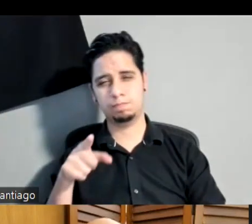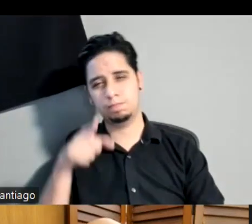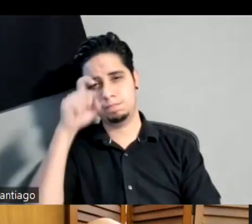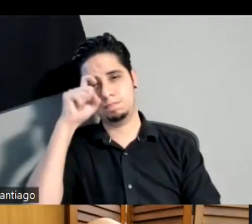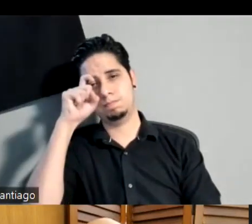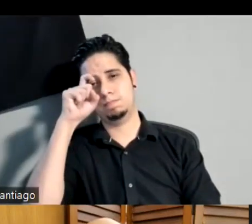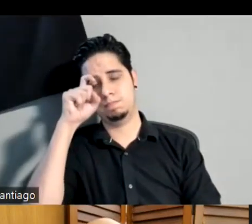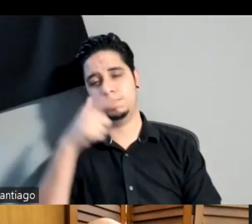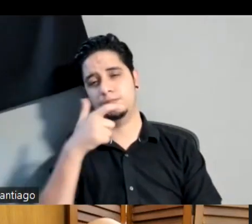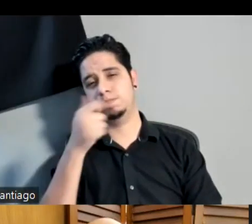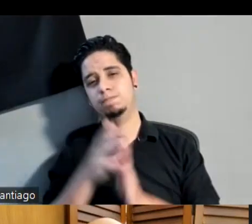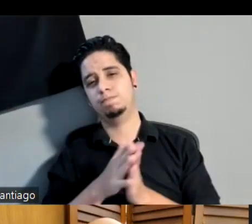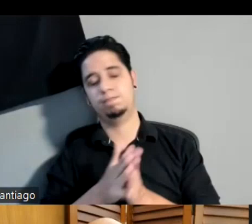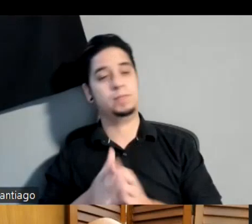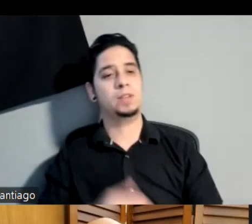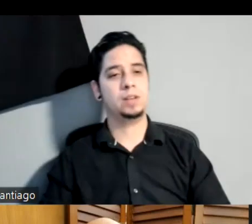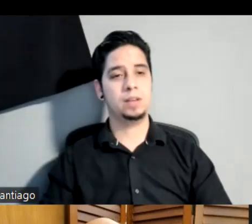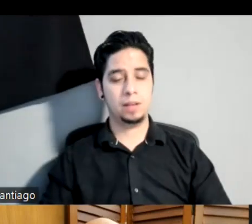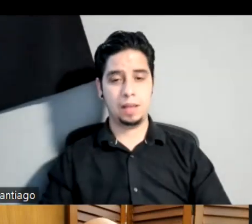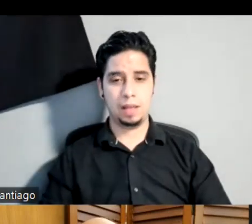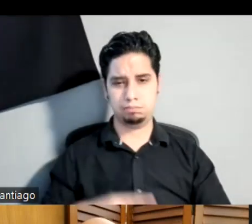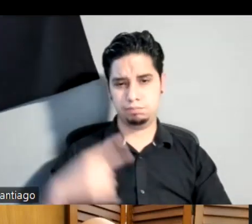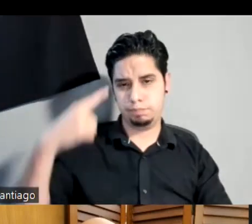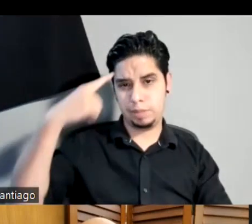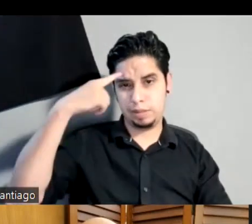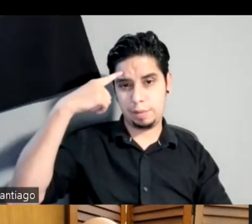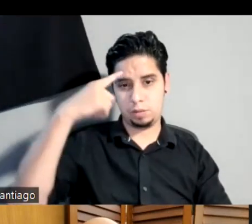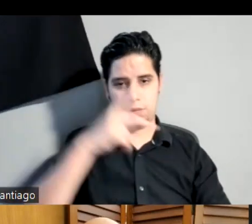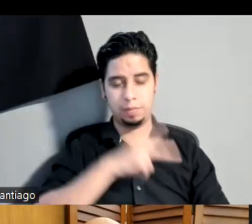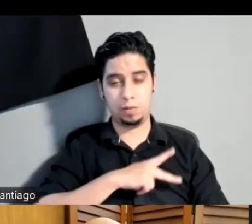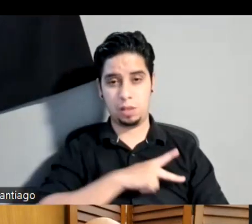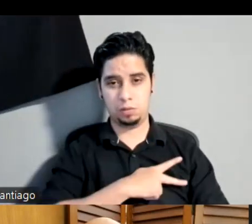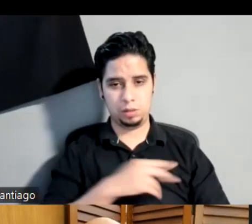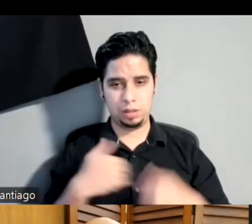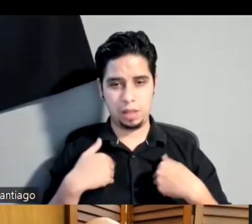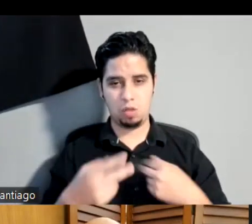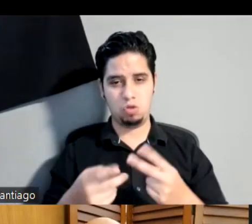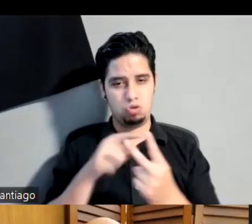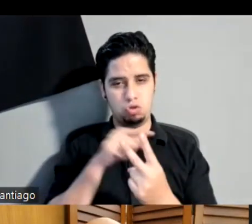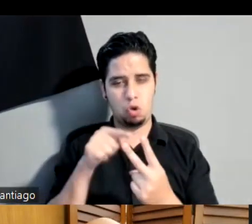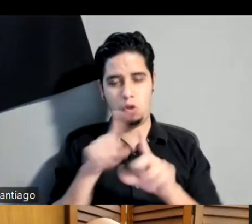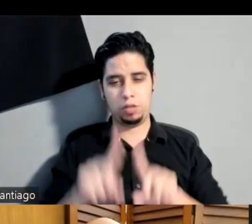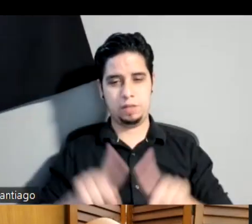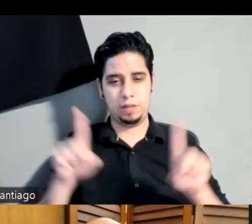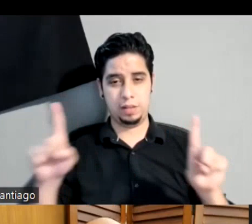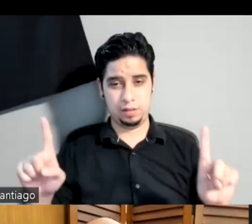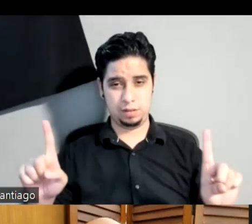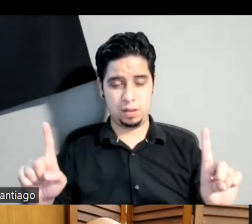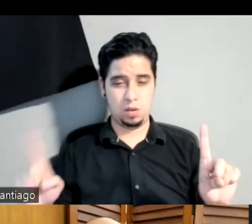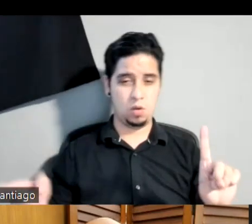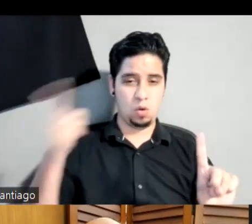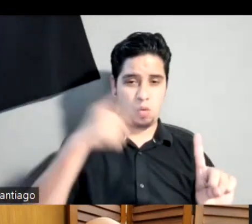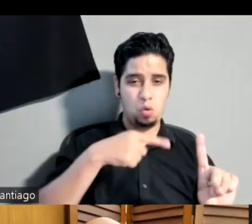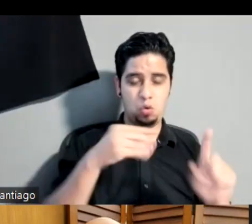interesa. La psiquis del personaje, porque son dos personajes, o sea, opuestos, ¿no? O sea, uno es más denso,